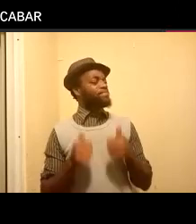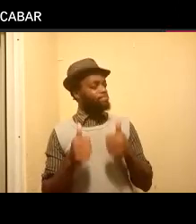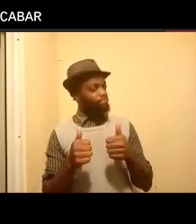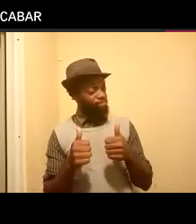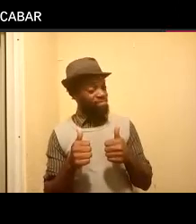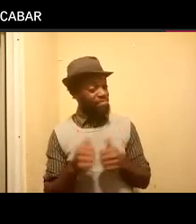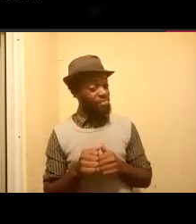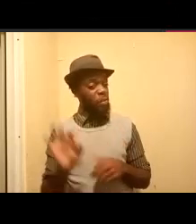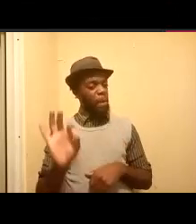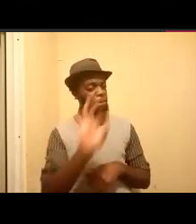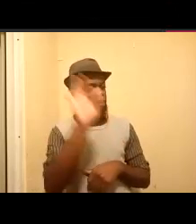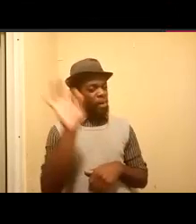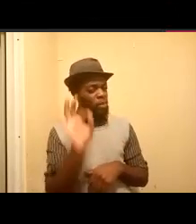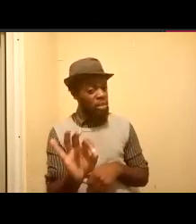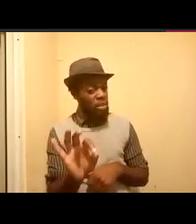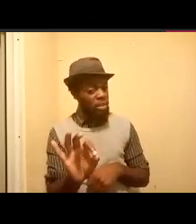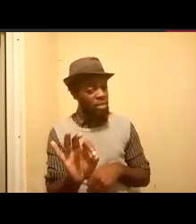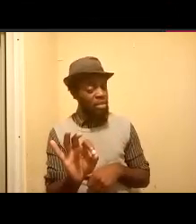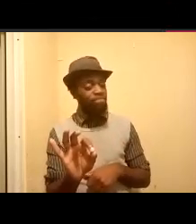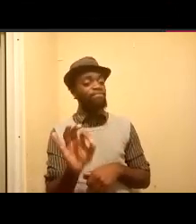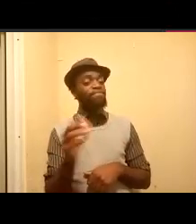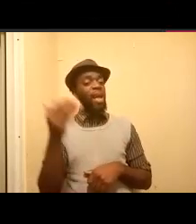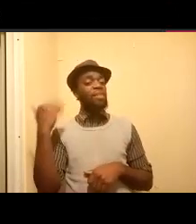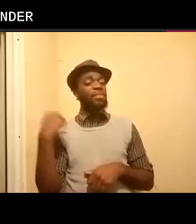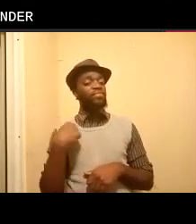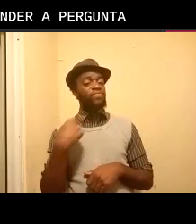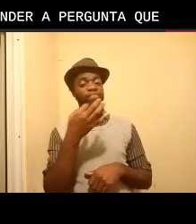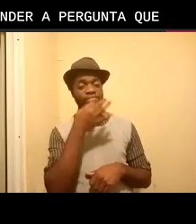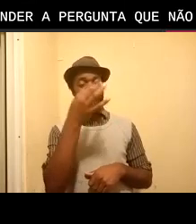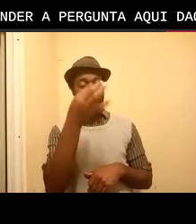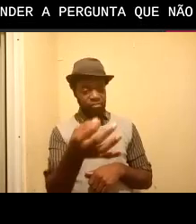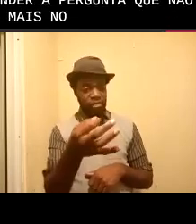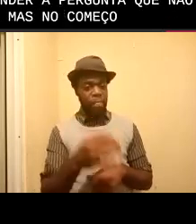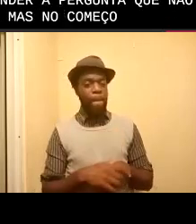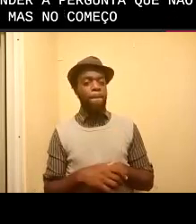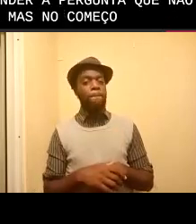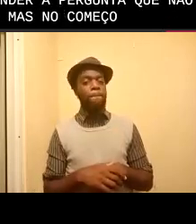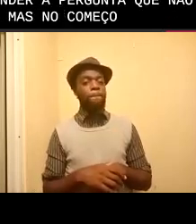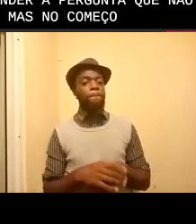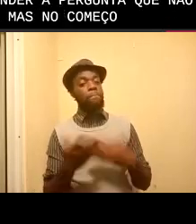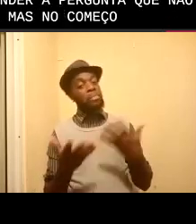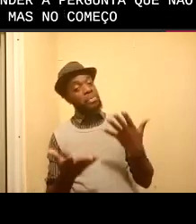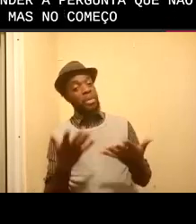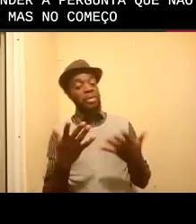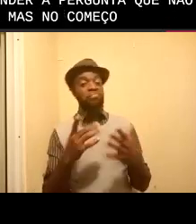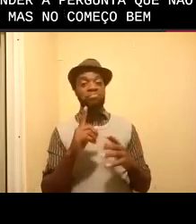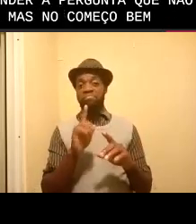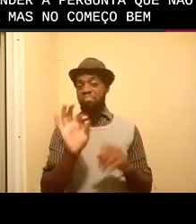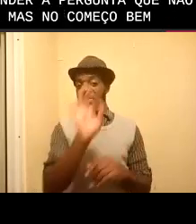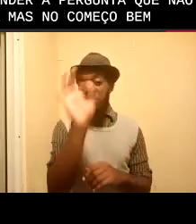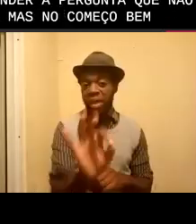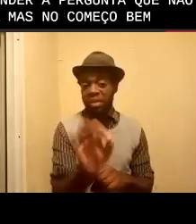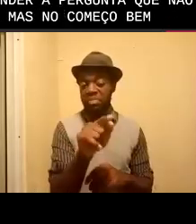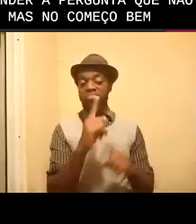Respondiendo a la pregunta de al principio, bien. Esa es la respuesta. Bien. A ver si se recuerdan